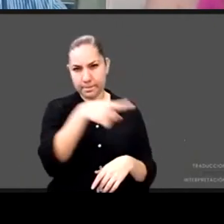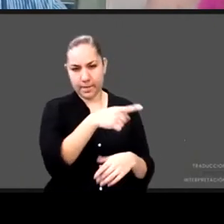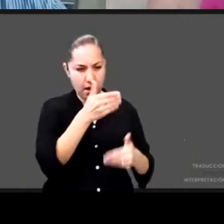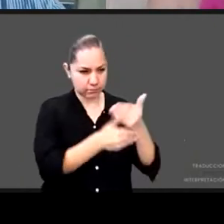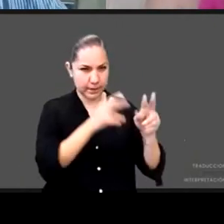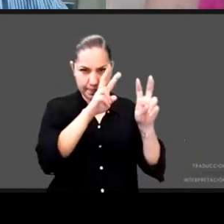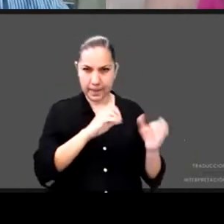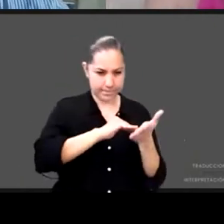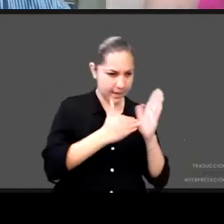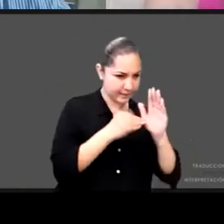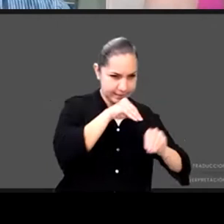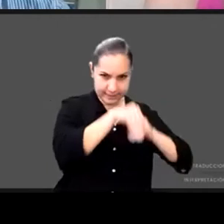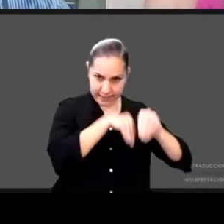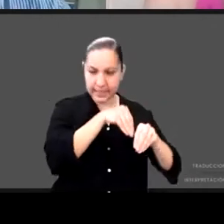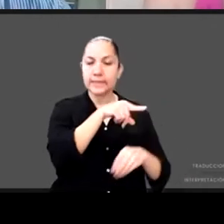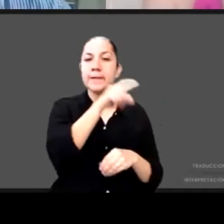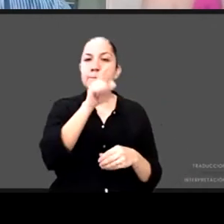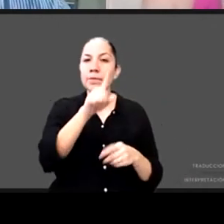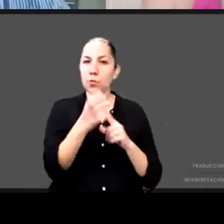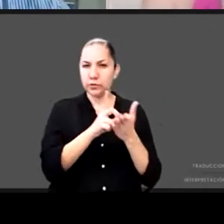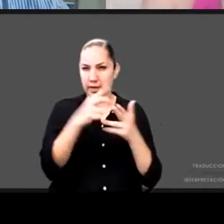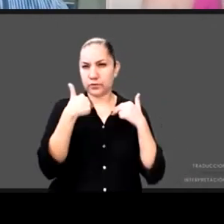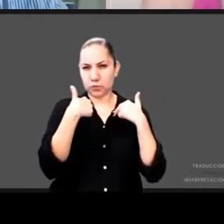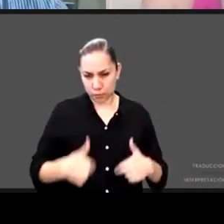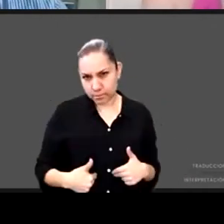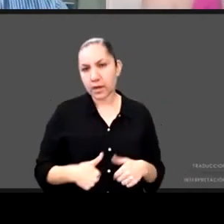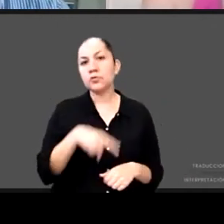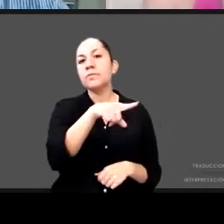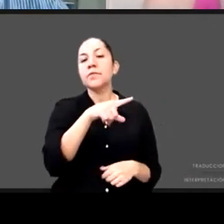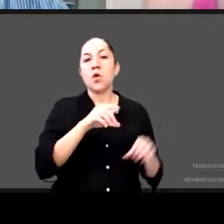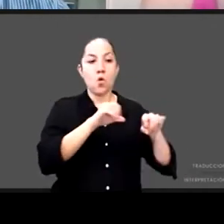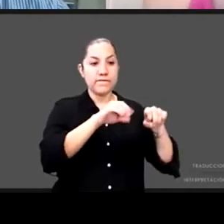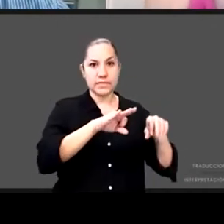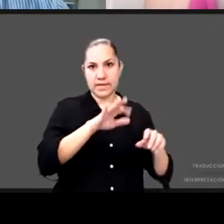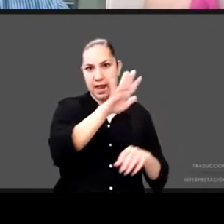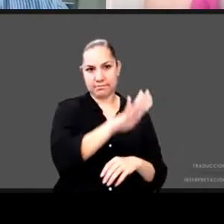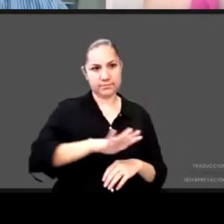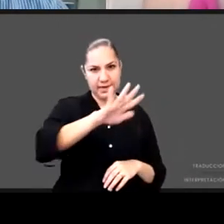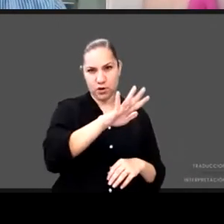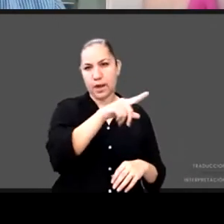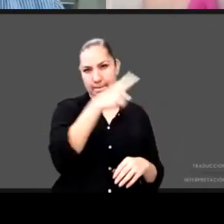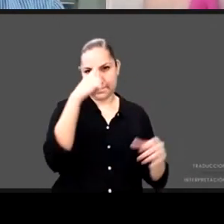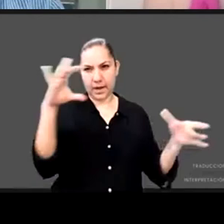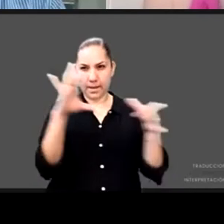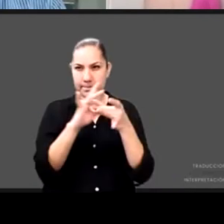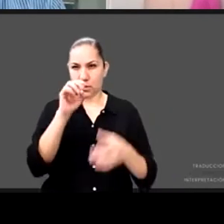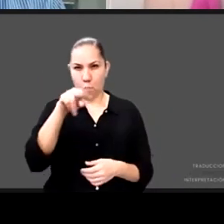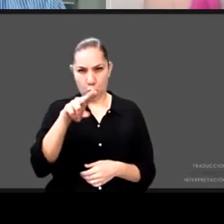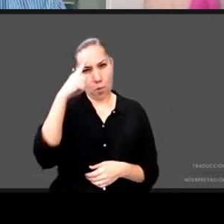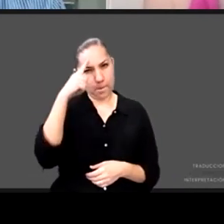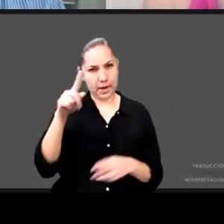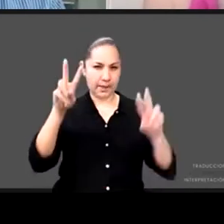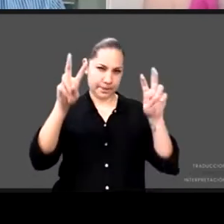Derechos Humanos del Distrito Federal y en la Oficina Regional para América Central del Alto Comisionado de las Naciones Unidas para los Derechos